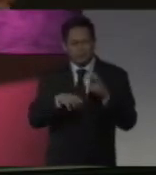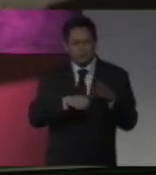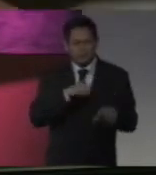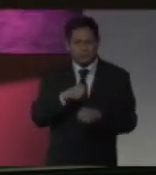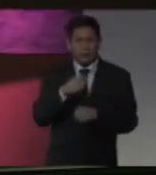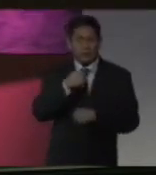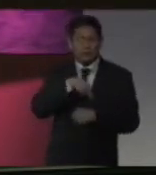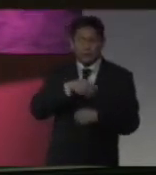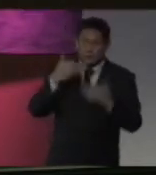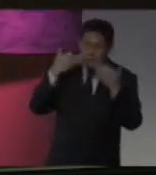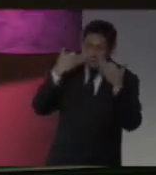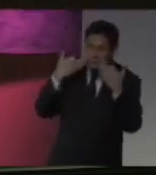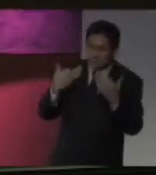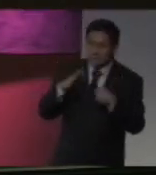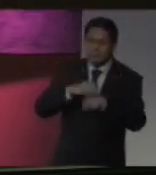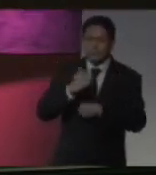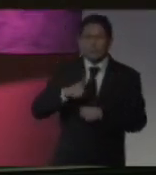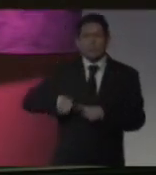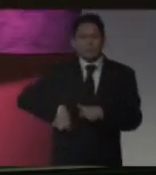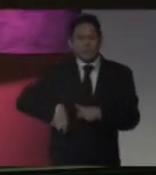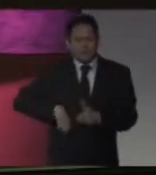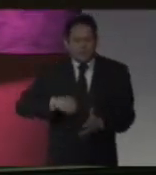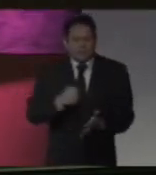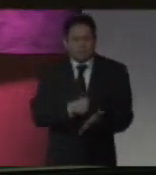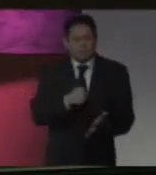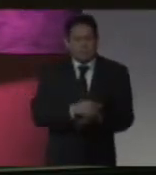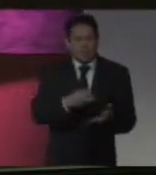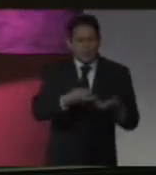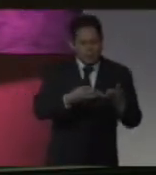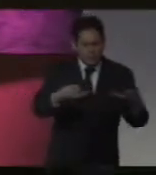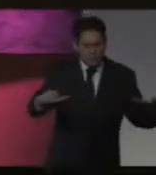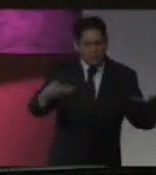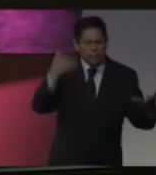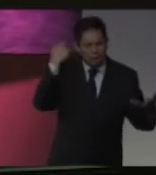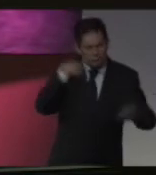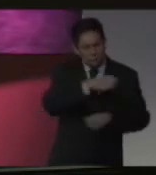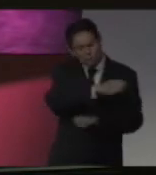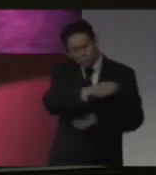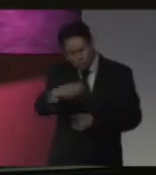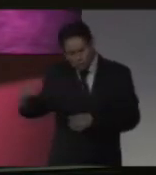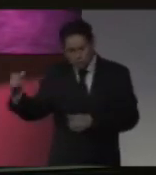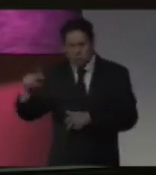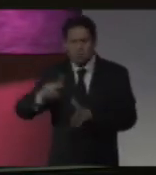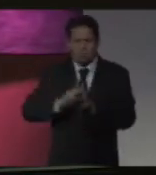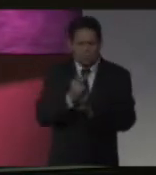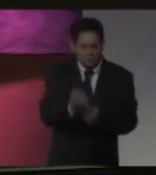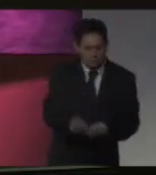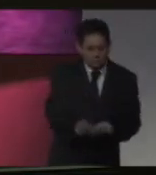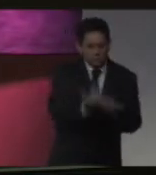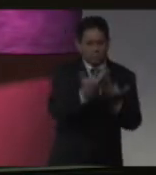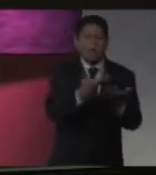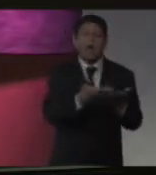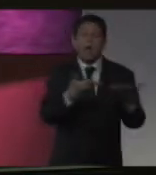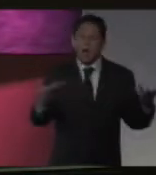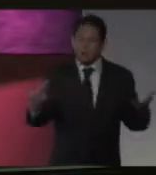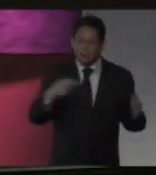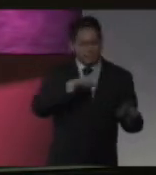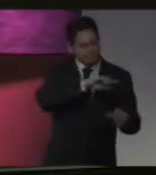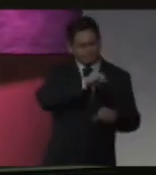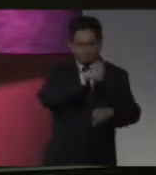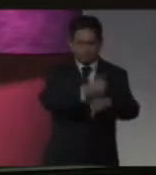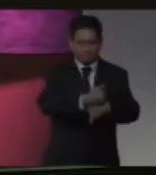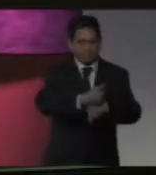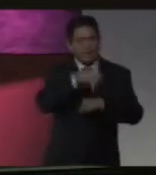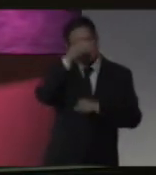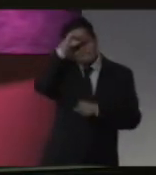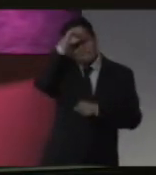Nuestros países han sido forzados a cambiar la tierra que antes estaba destinada a cultivos de alimentación para la extracción minera, a